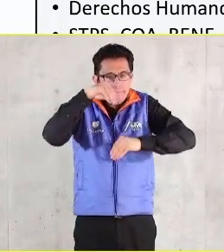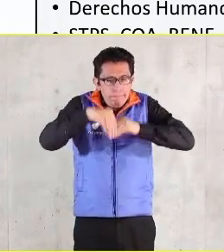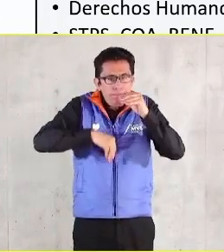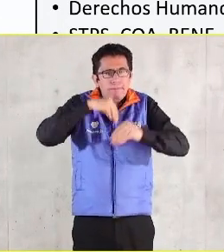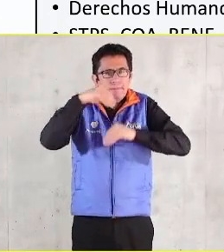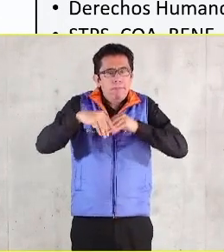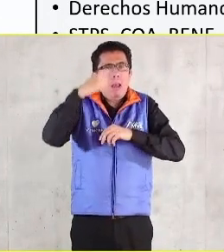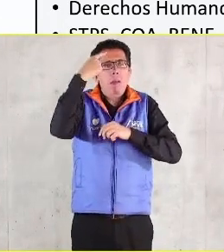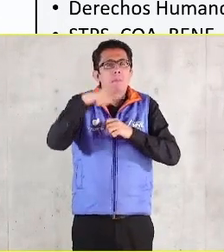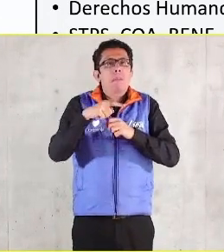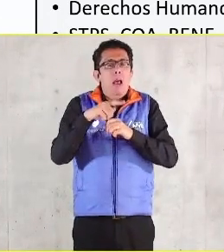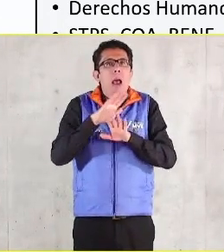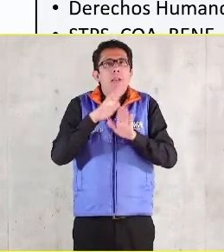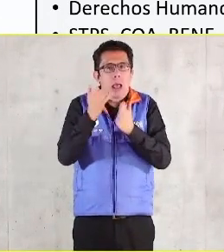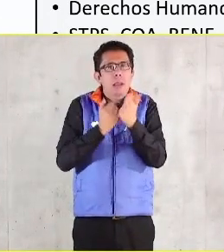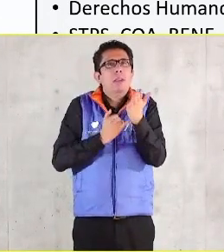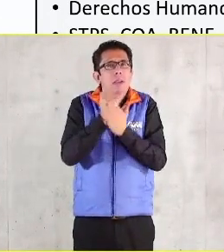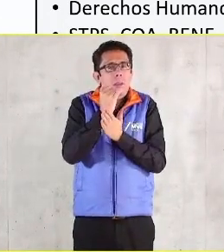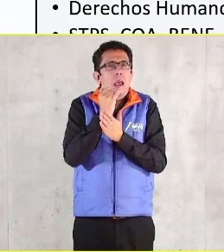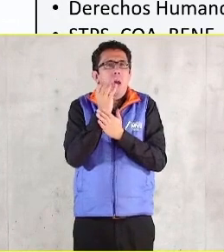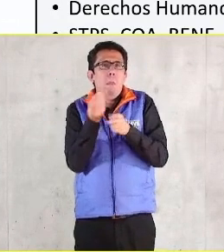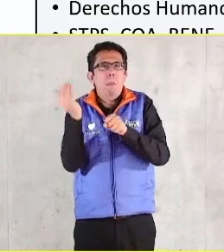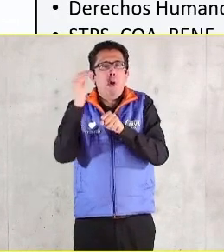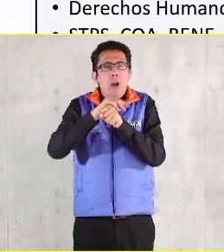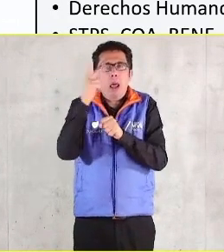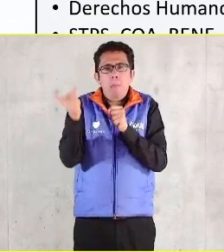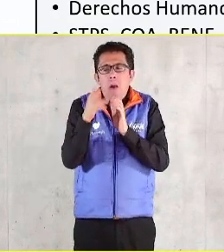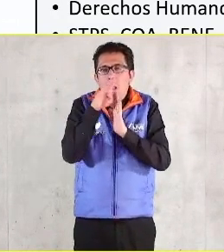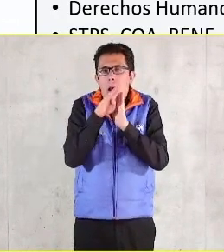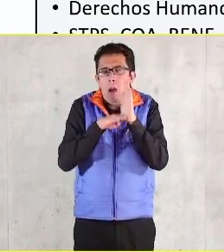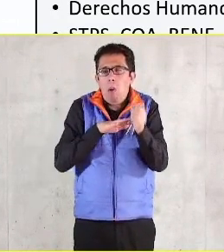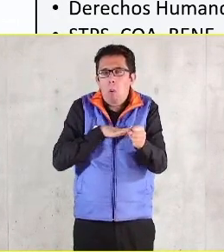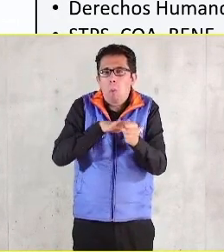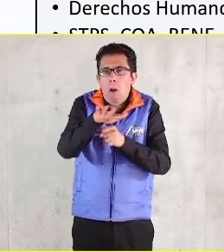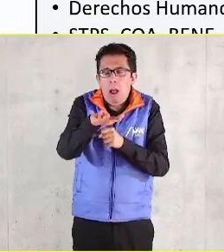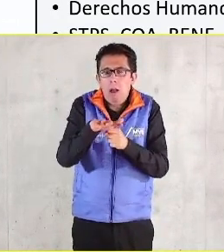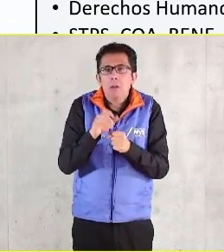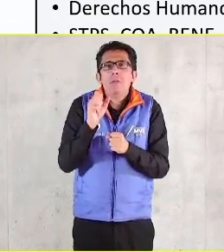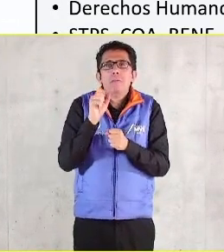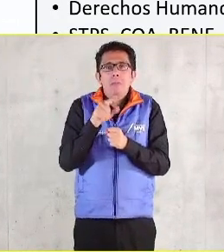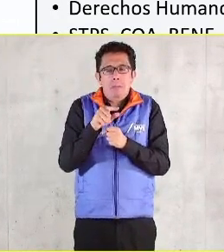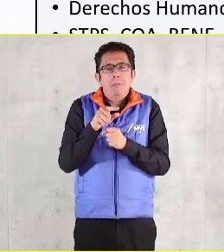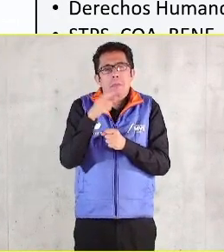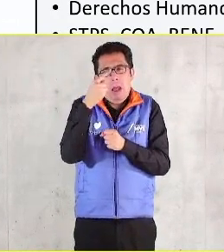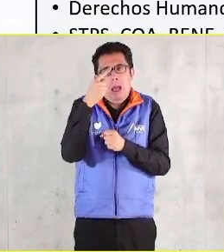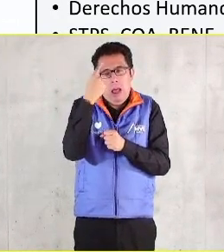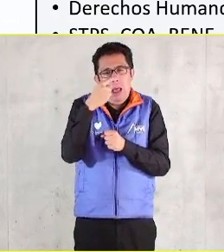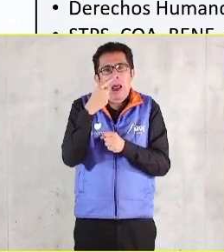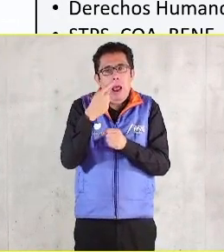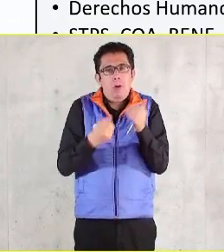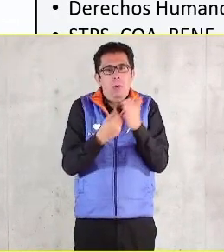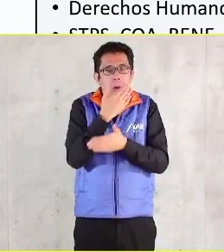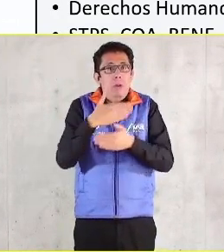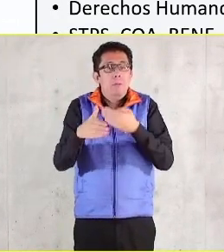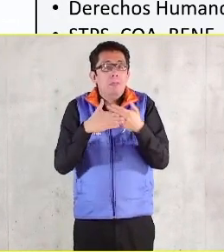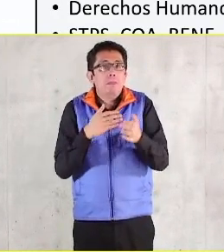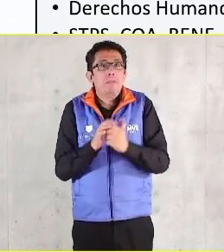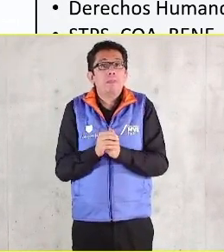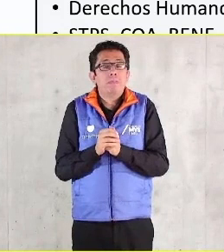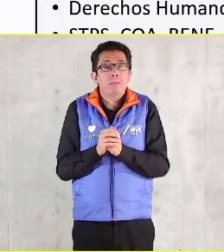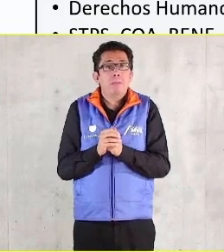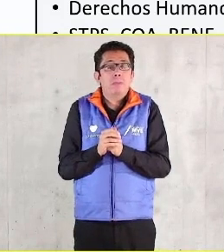determinar cuáles eran las preguntas y cuáles eran las evidencias que teníamos que tomar en cuenta para este nuevo modelo. Y además, en vez de